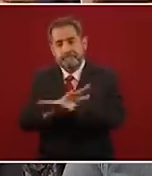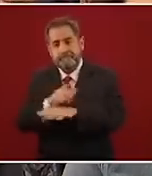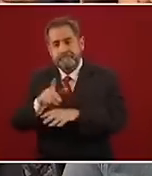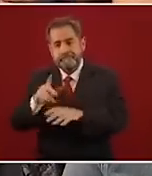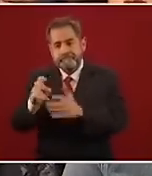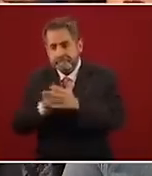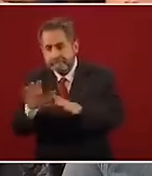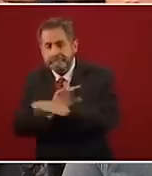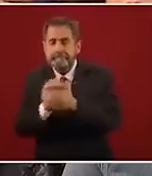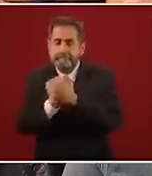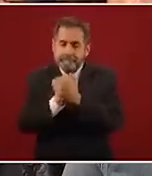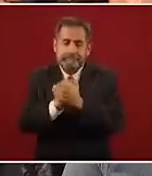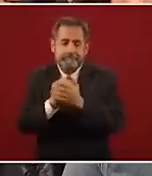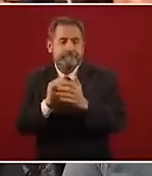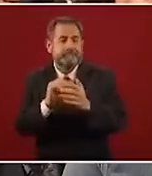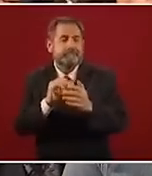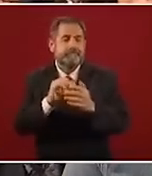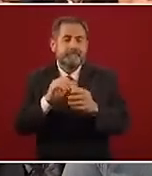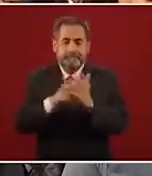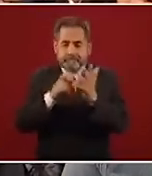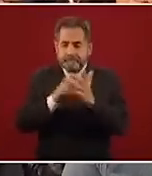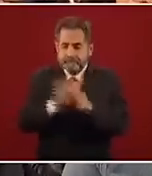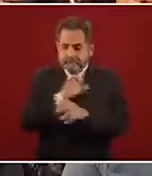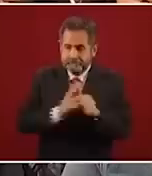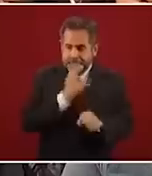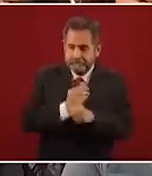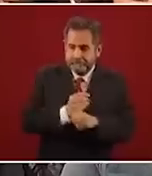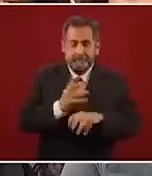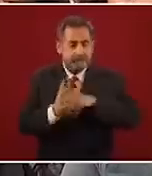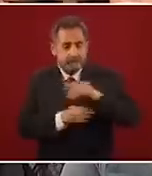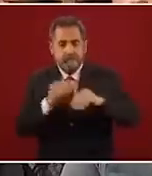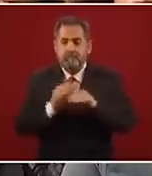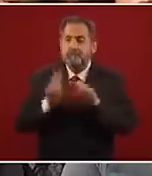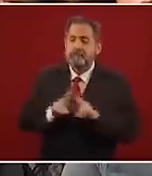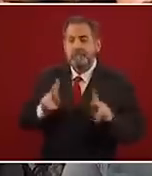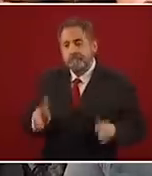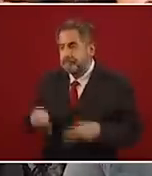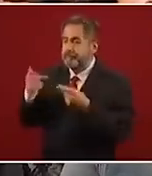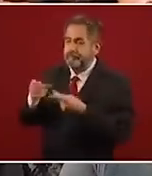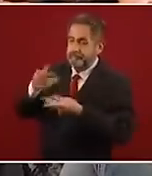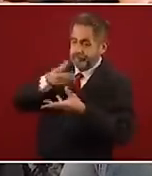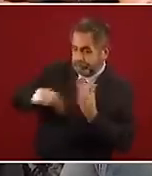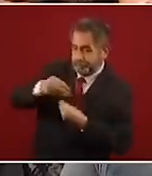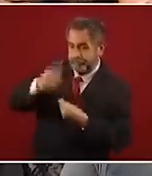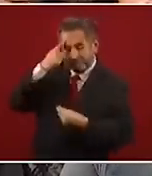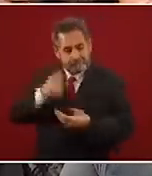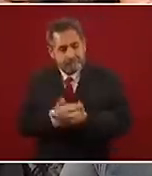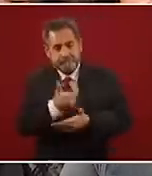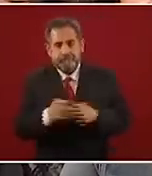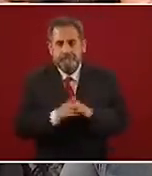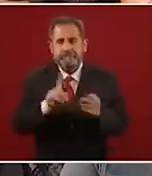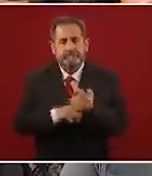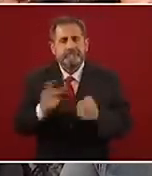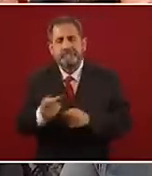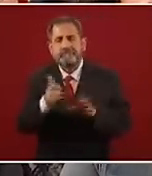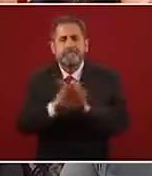peculio de la lotería? Después sería un segundo problema, ¿cómo lo vamos a revender para poder pagar? Esa es la primera pregunta. ¿Cómo